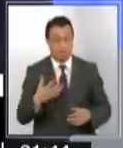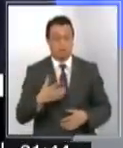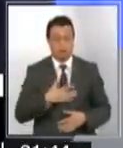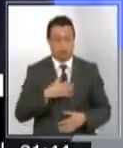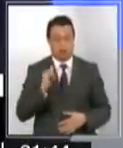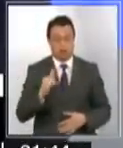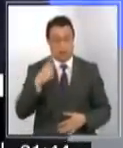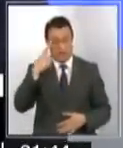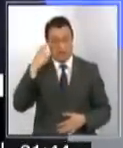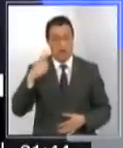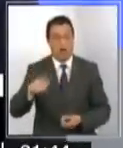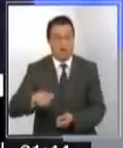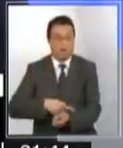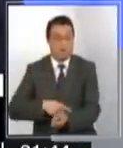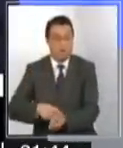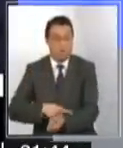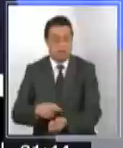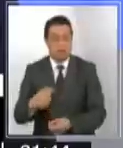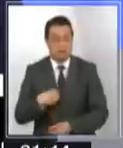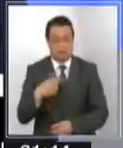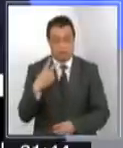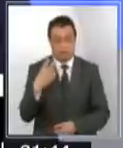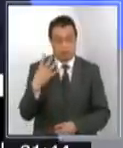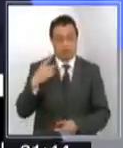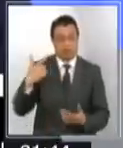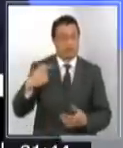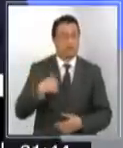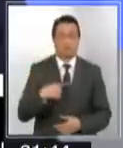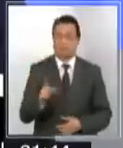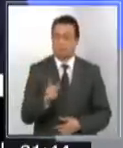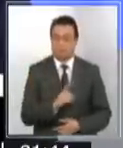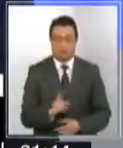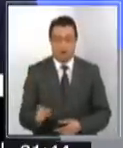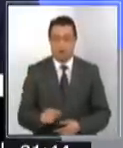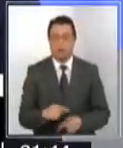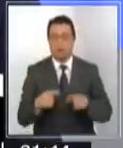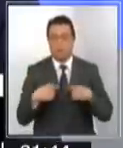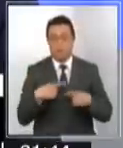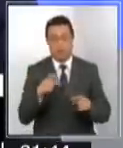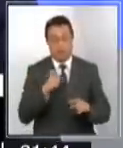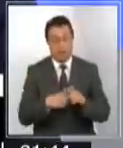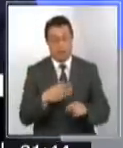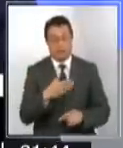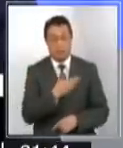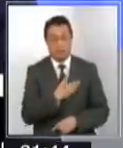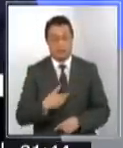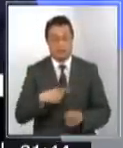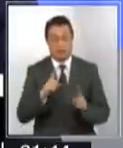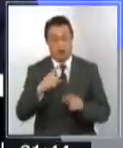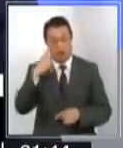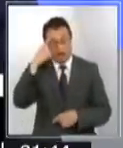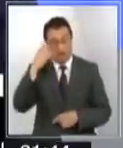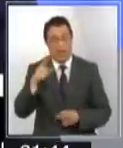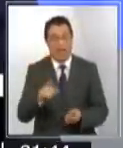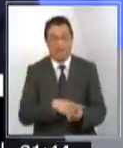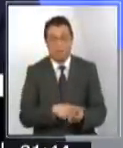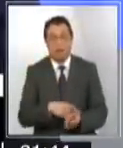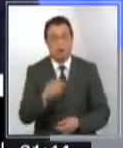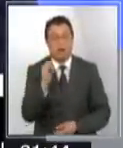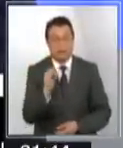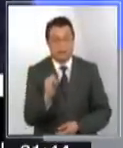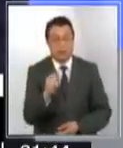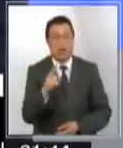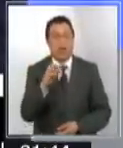en la familia, entonces no podría decir 24-7. Yo jamás entregaría... ¿Usted diría que el expresidente Piñera no cree en la familia? Sí, pero la